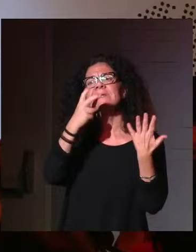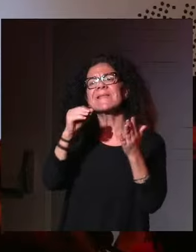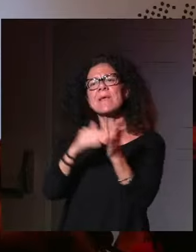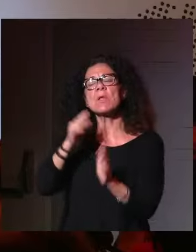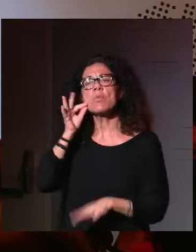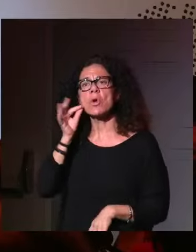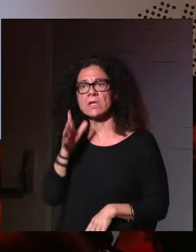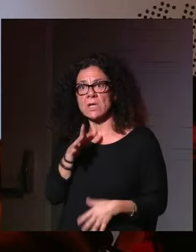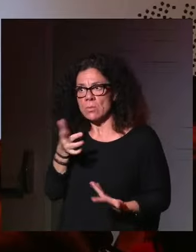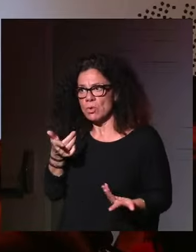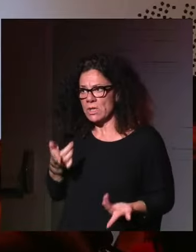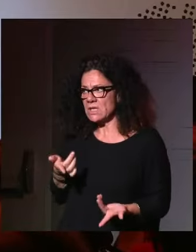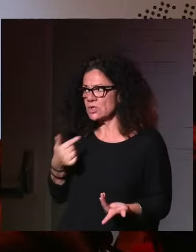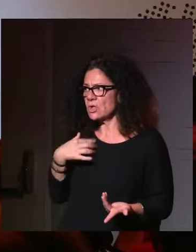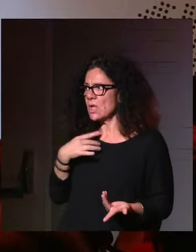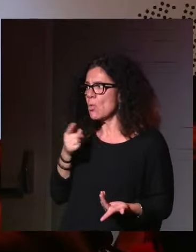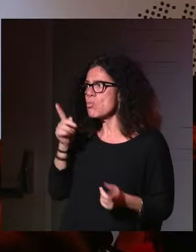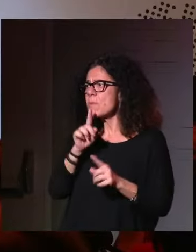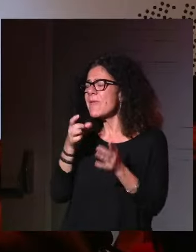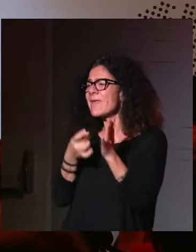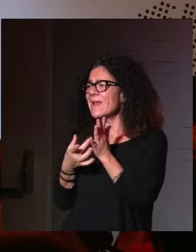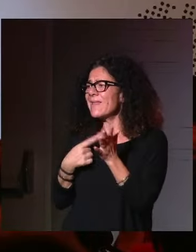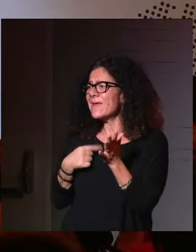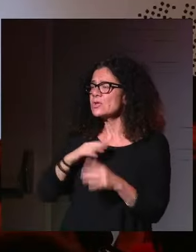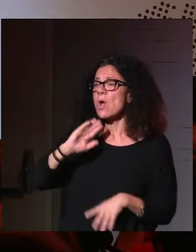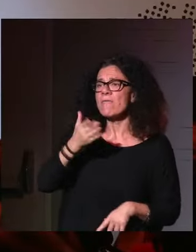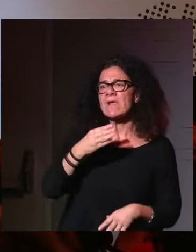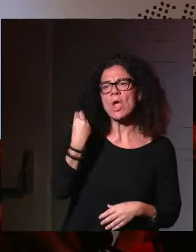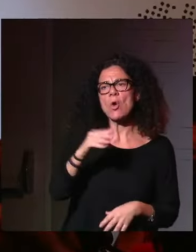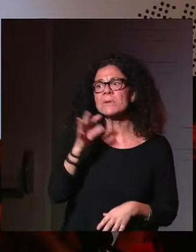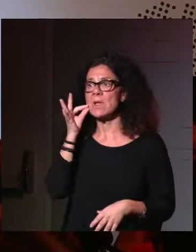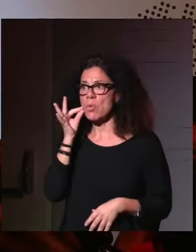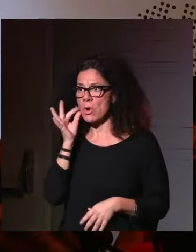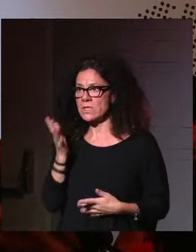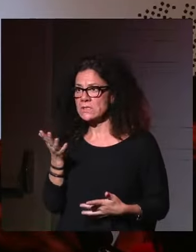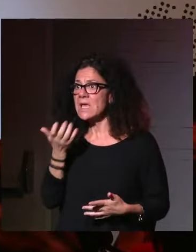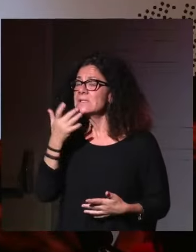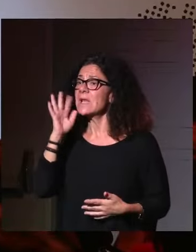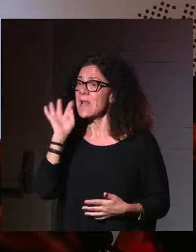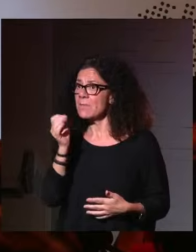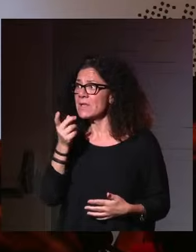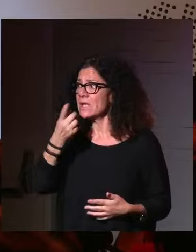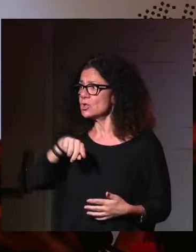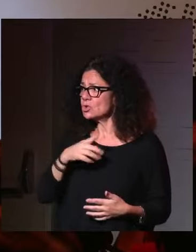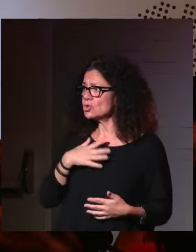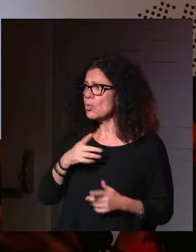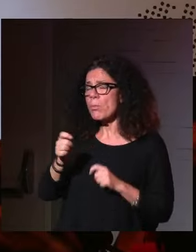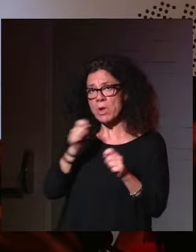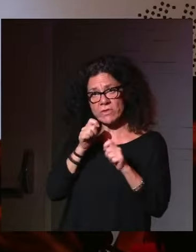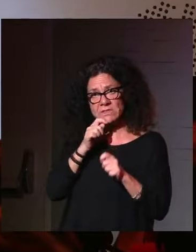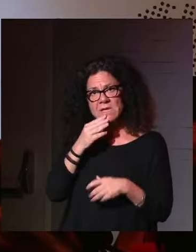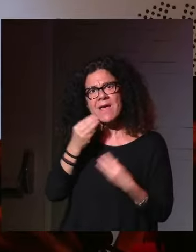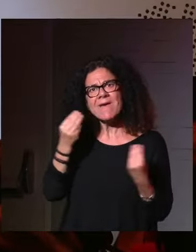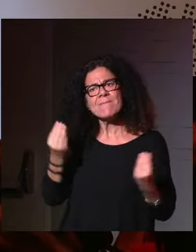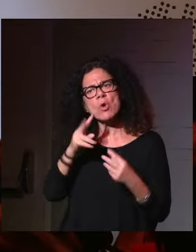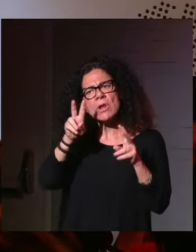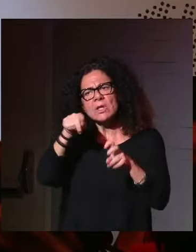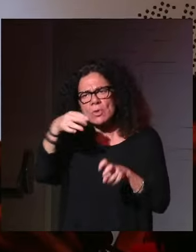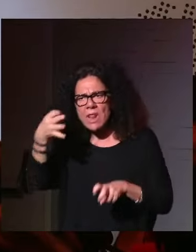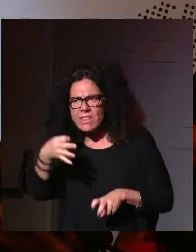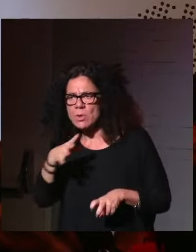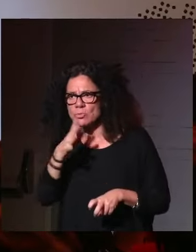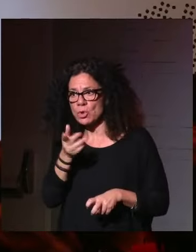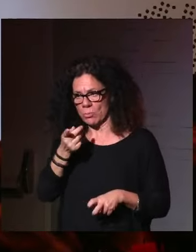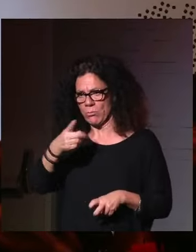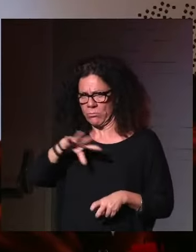laboral español tiene un problema de precariedad muy serio que solo afecta a jóvenes y a mujeres si realmente somos buenos periodistas vamos a mejorar ese titular que creo que